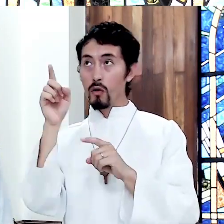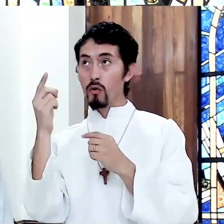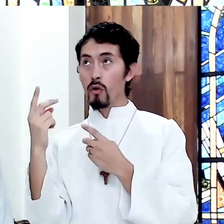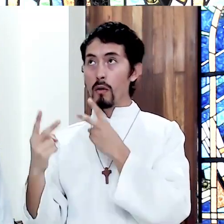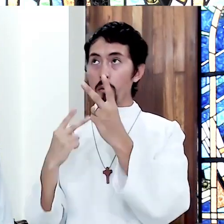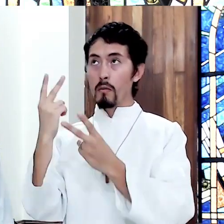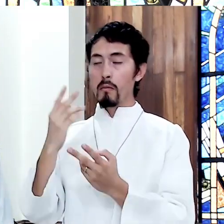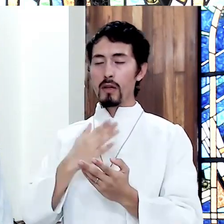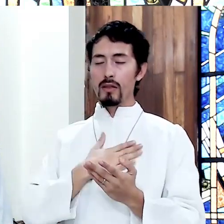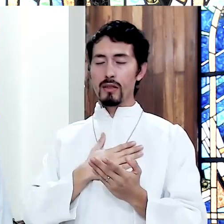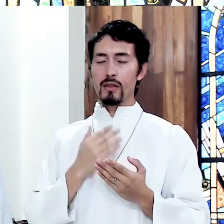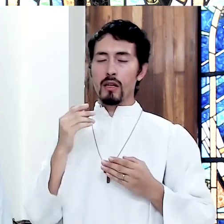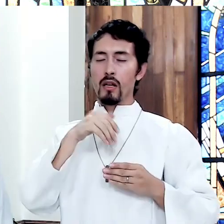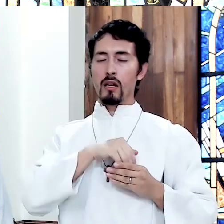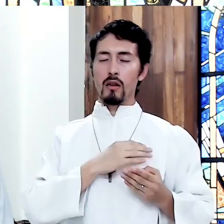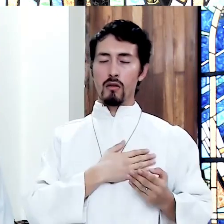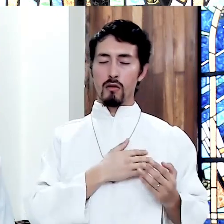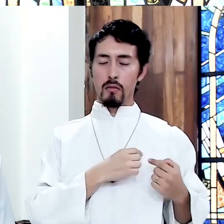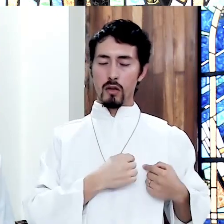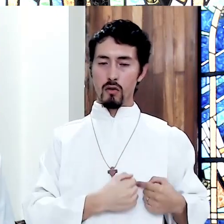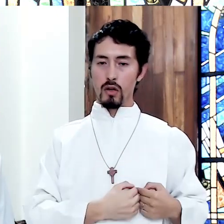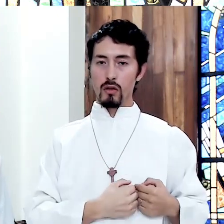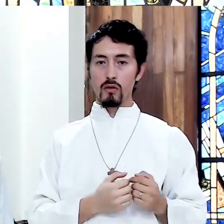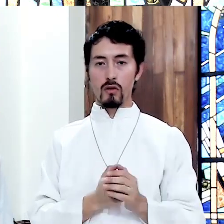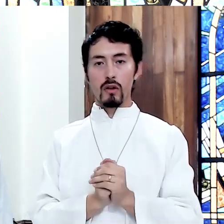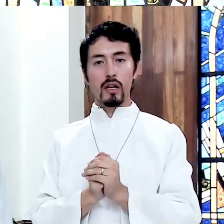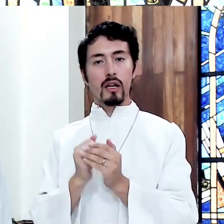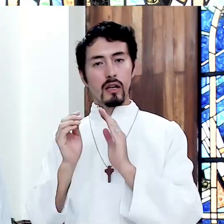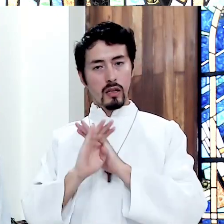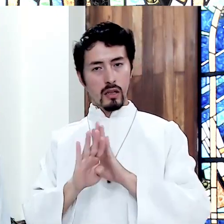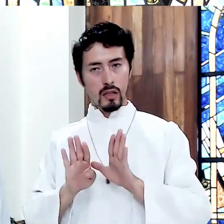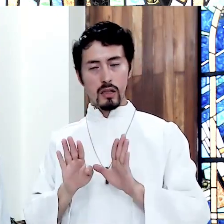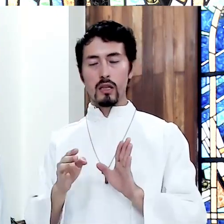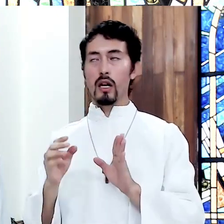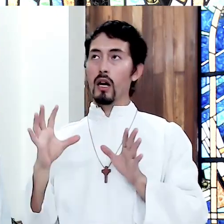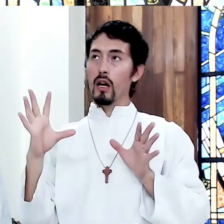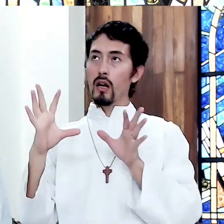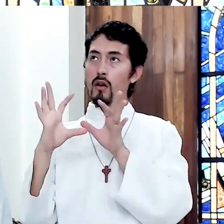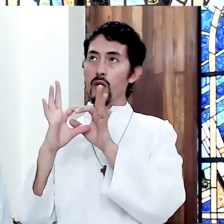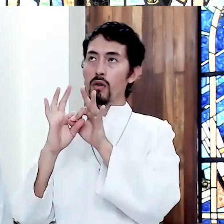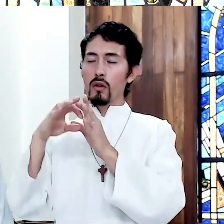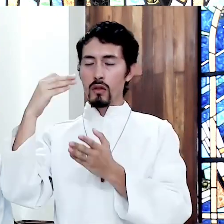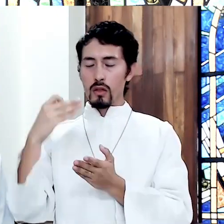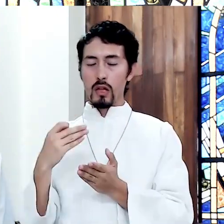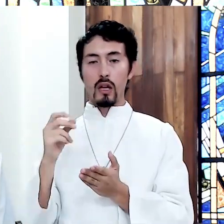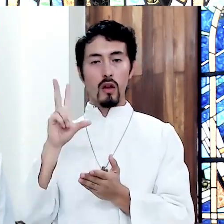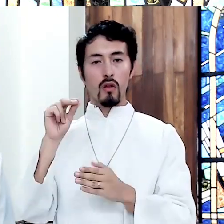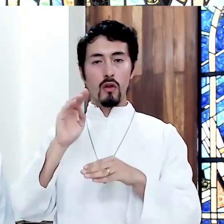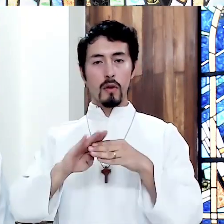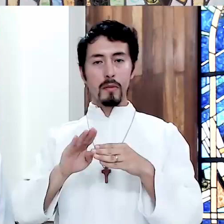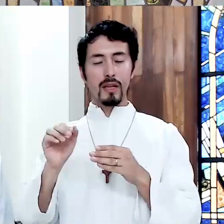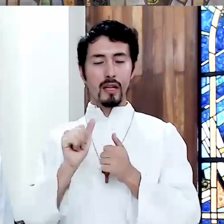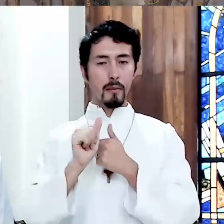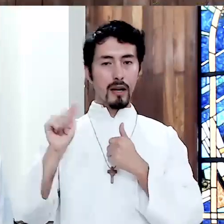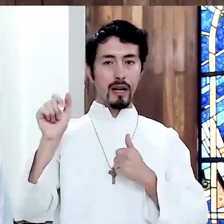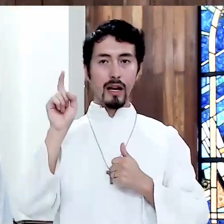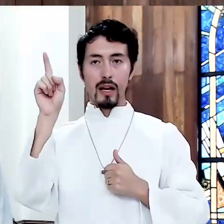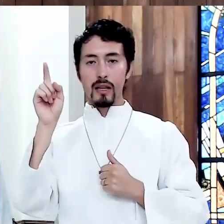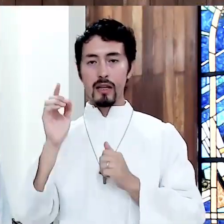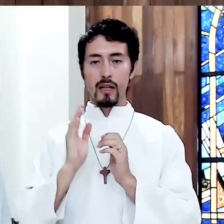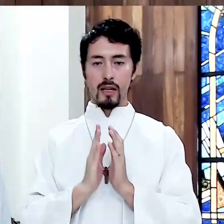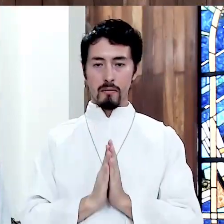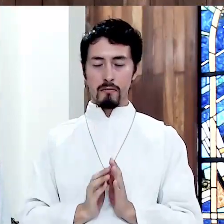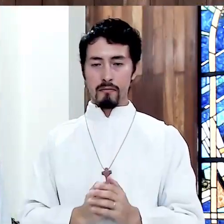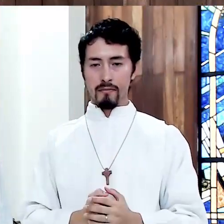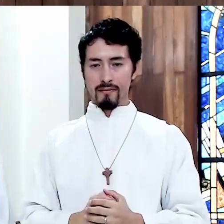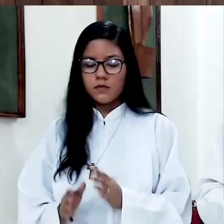abrazo y me uno todo a ti. Oh Señor, no permitas que jamás me aparte de ti. Amén.